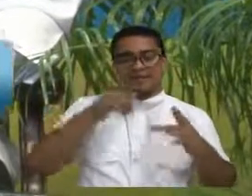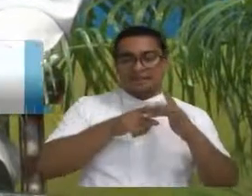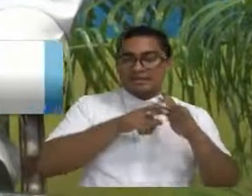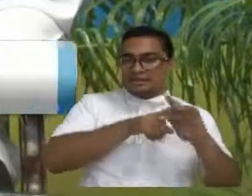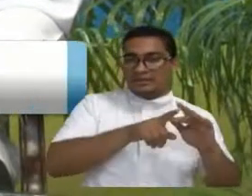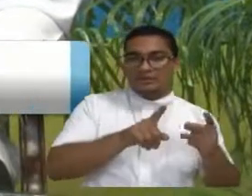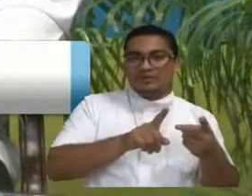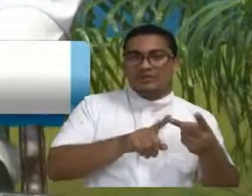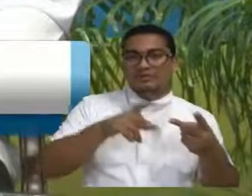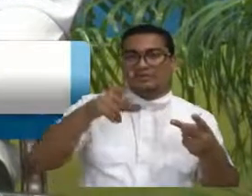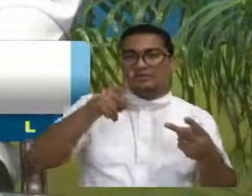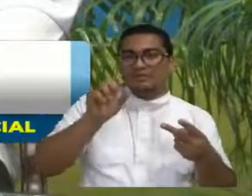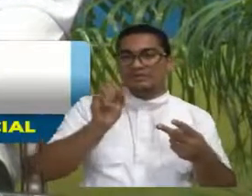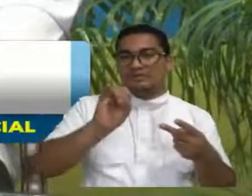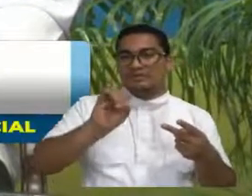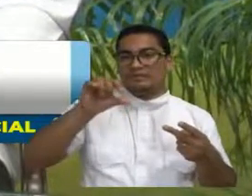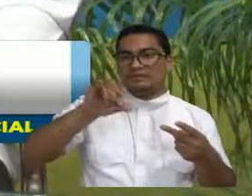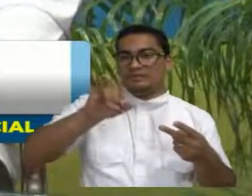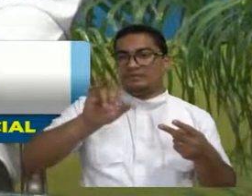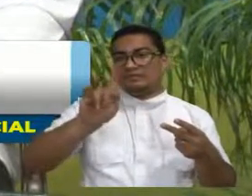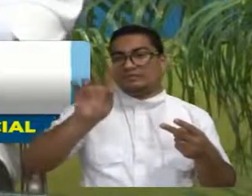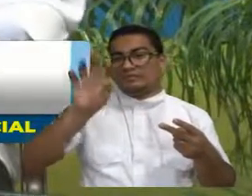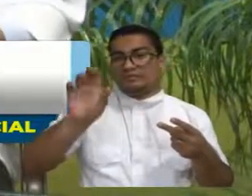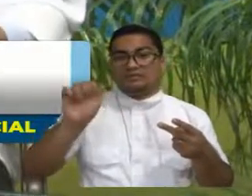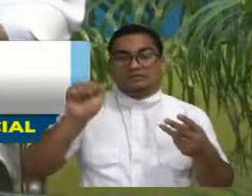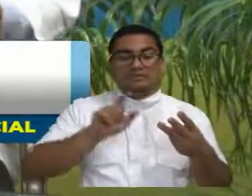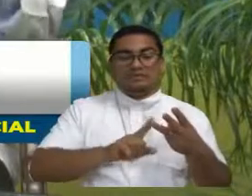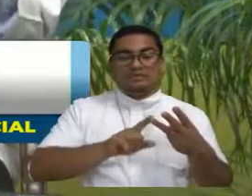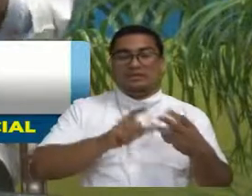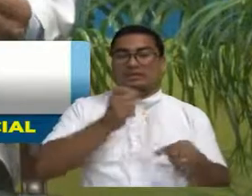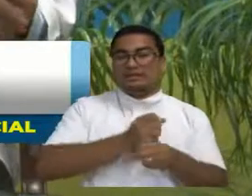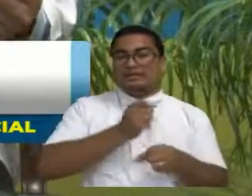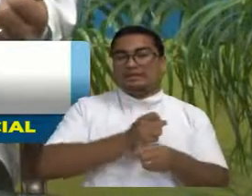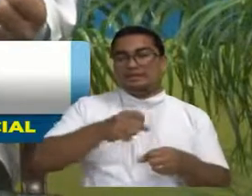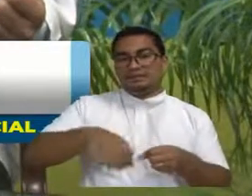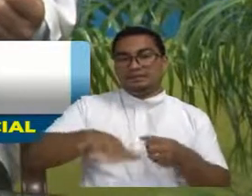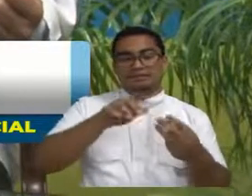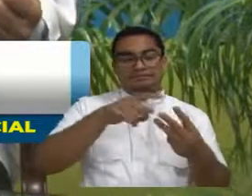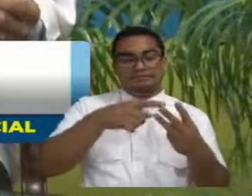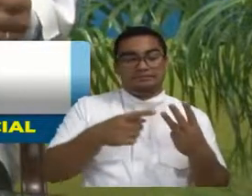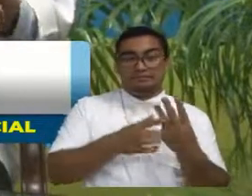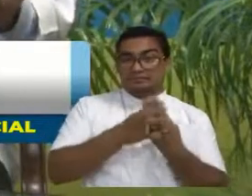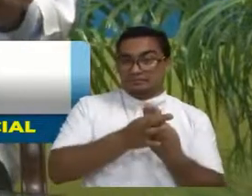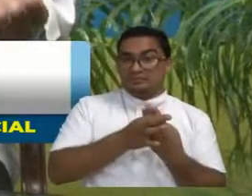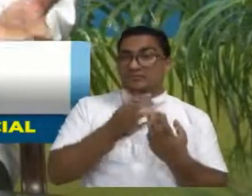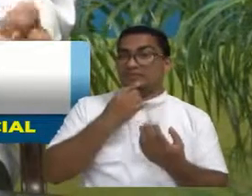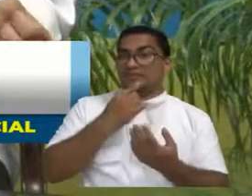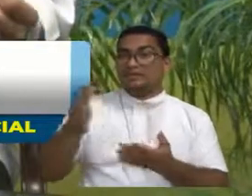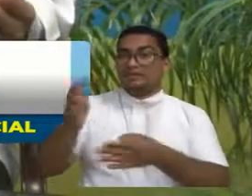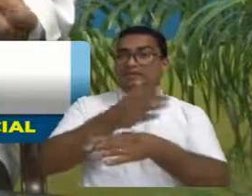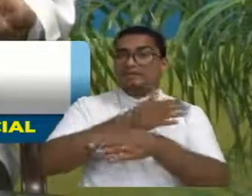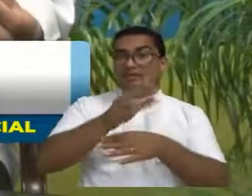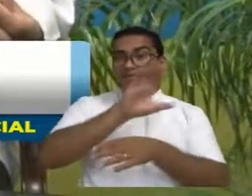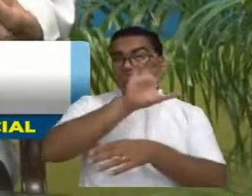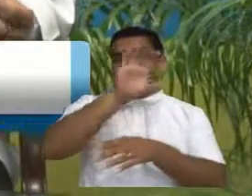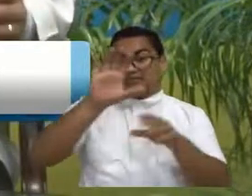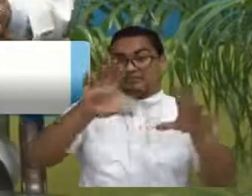y algunas tienen trabajadores sociales. Entonces, en las unidades de salud a nivel nacional, estamos hablando de centros de salud, puestos de